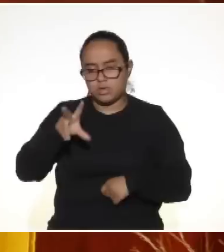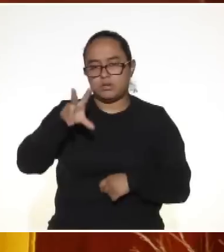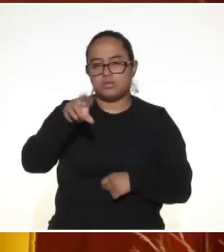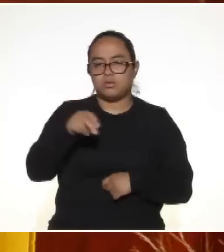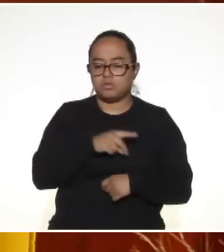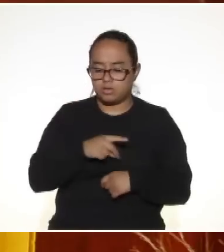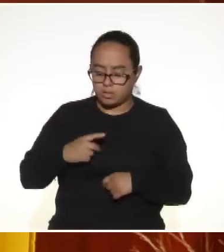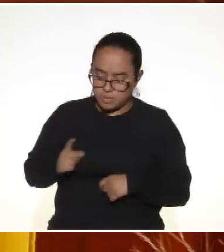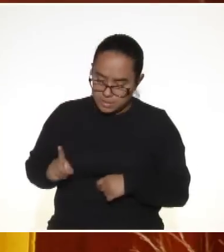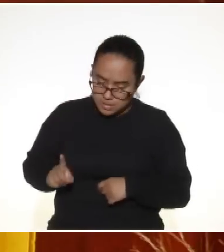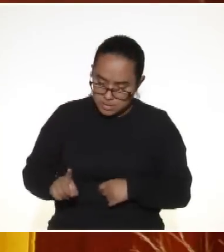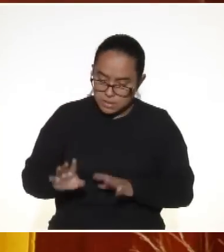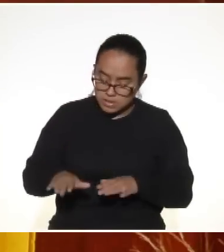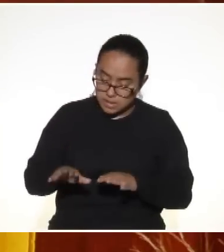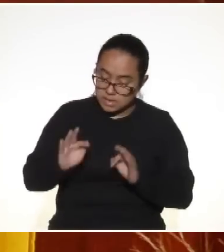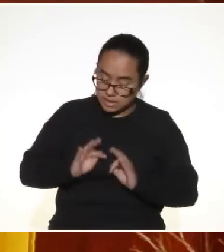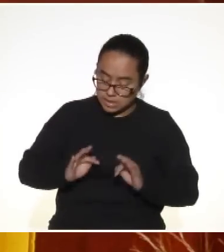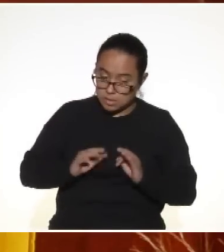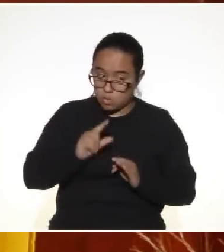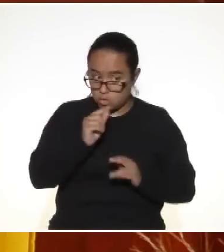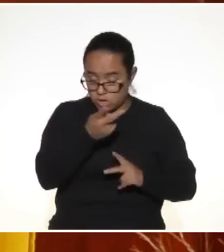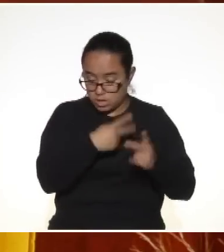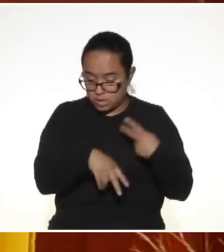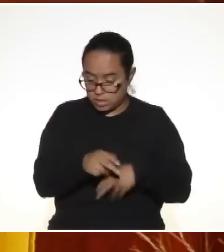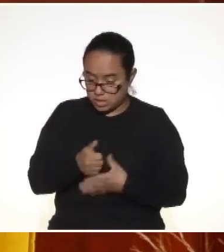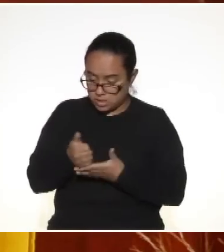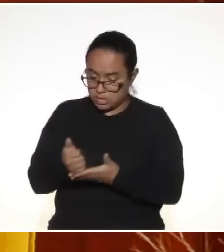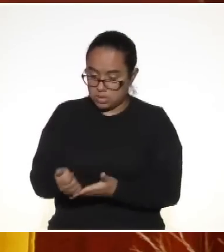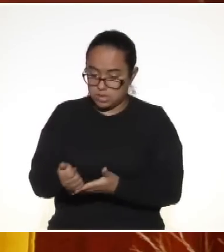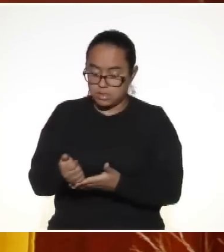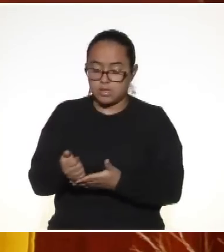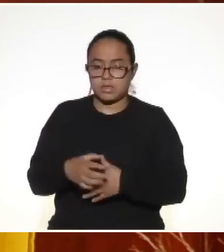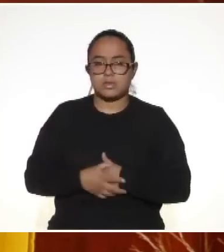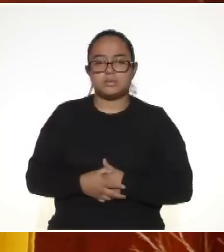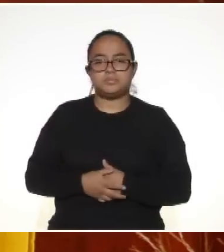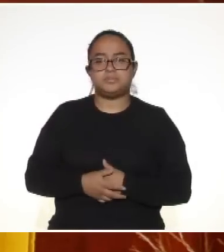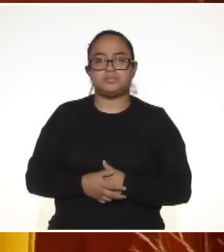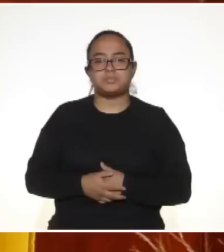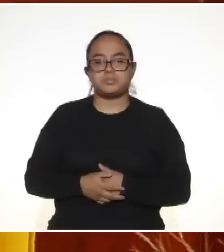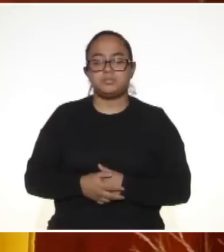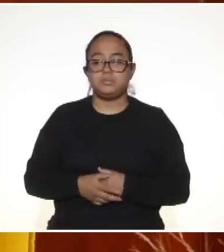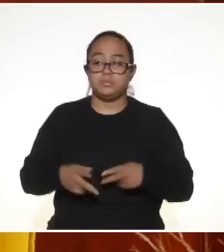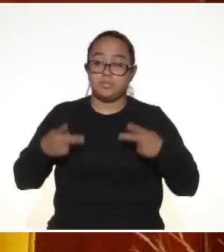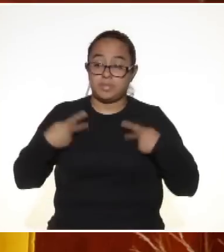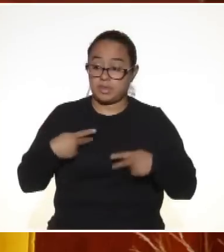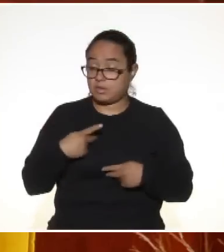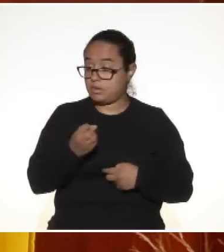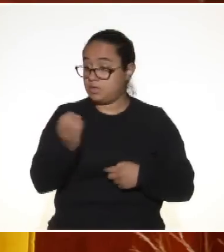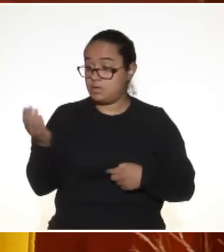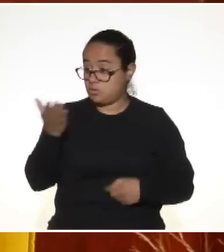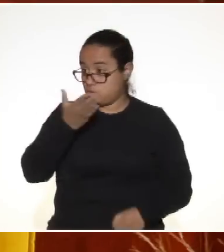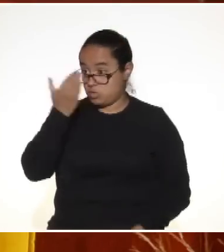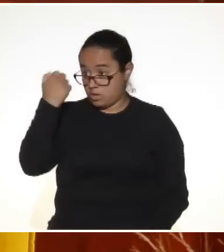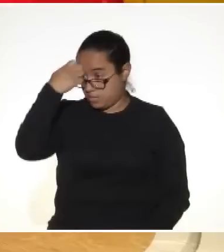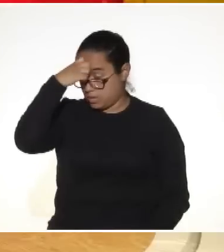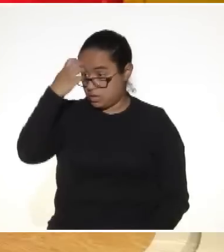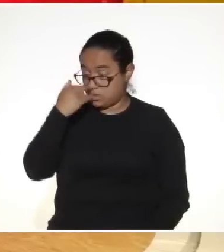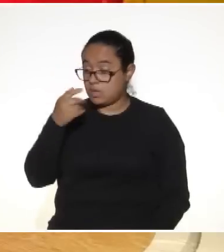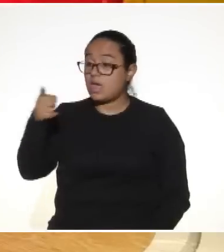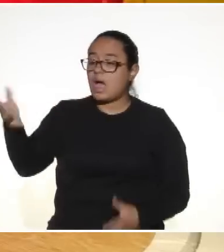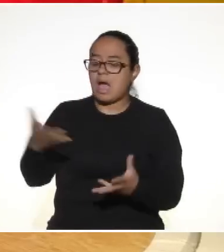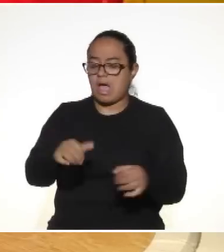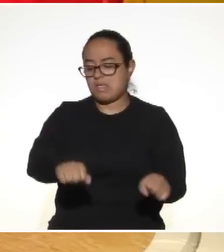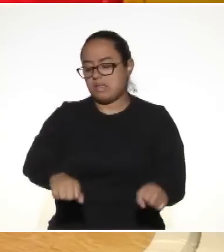aproximarnos, hacerle saber que la ayuda viene en camino y evitar que personas que no tienen entrenamiento lo quiten